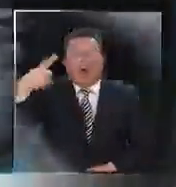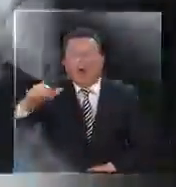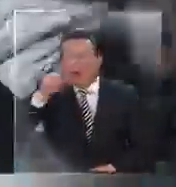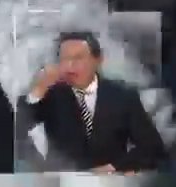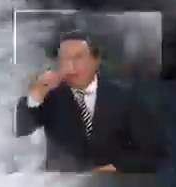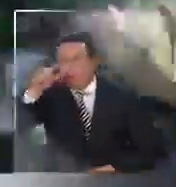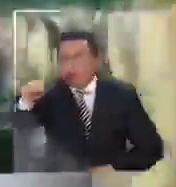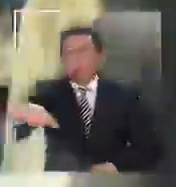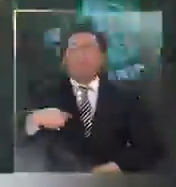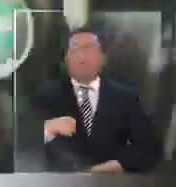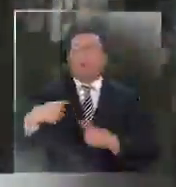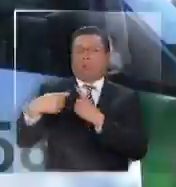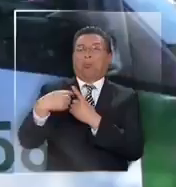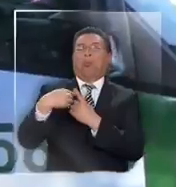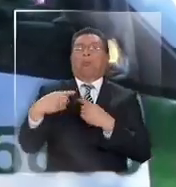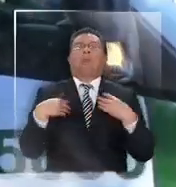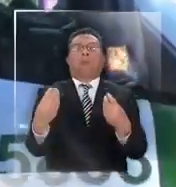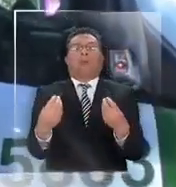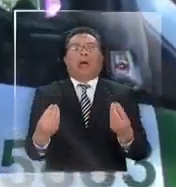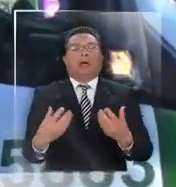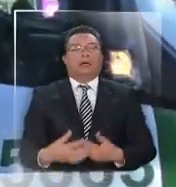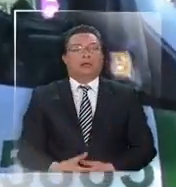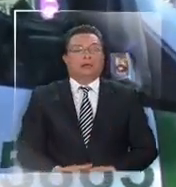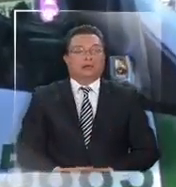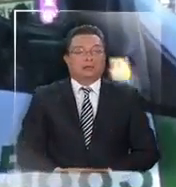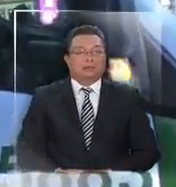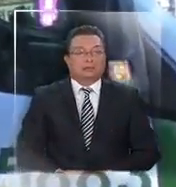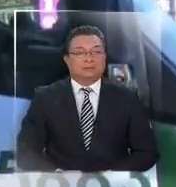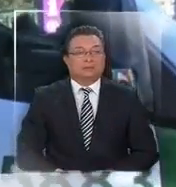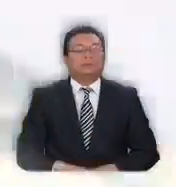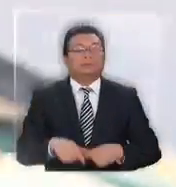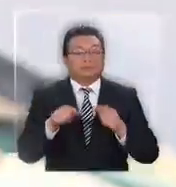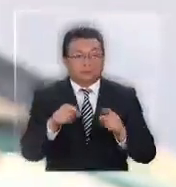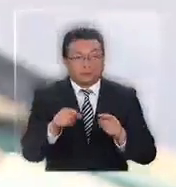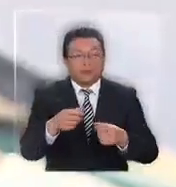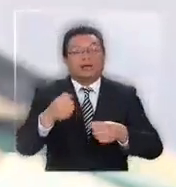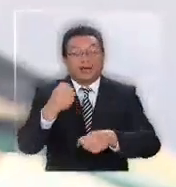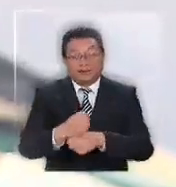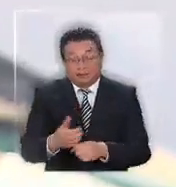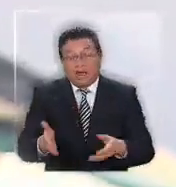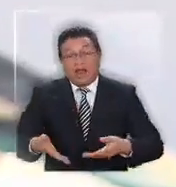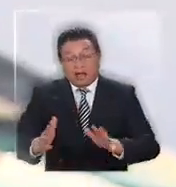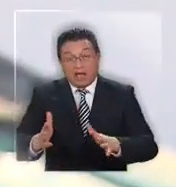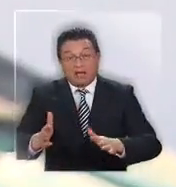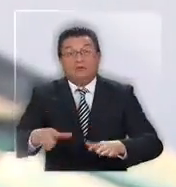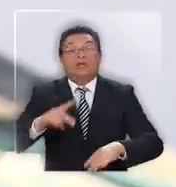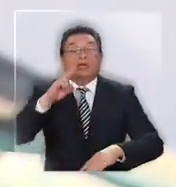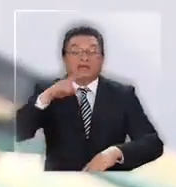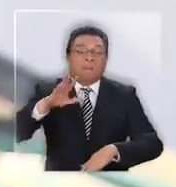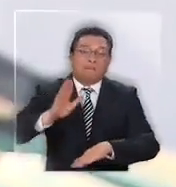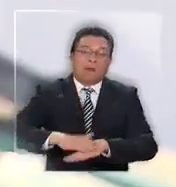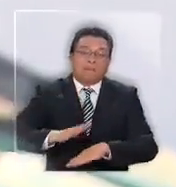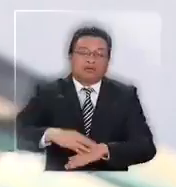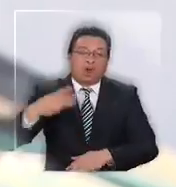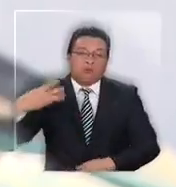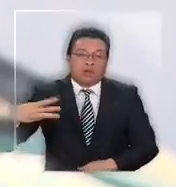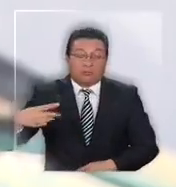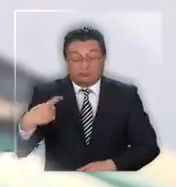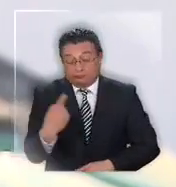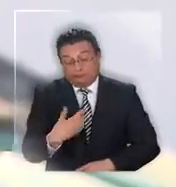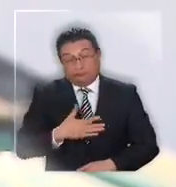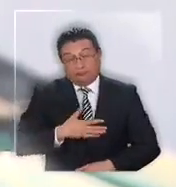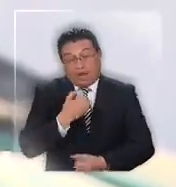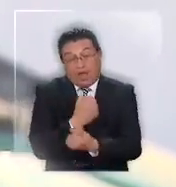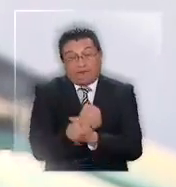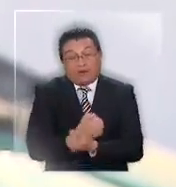trafican y estos buenos andan pendientes nosotros. Ejercen el comercio ambulante remunerado sin permiso municipal y nosotros como carabineros,